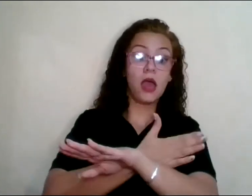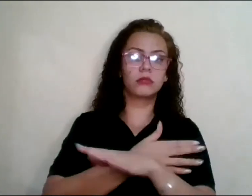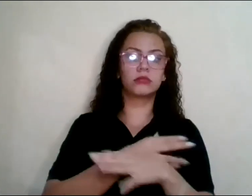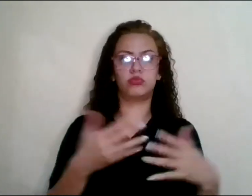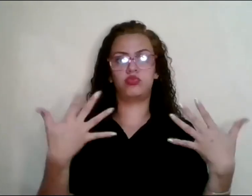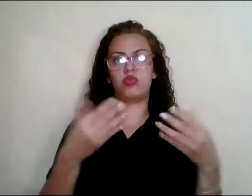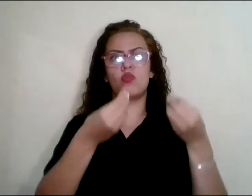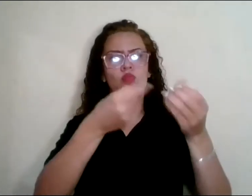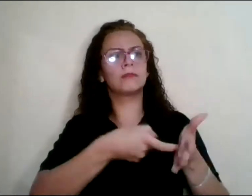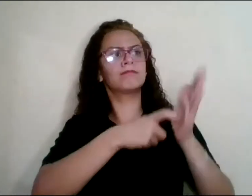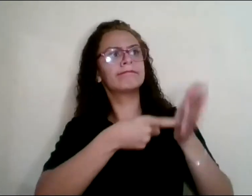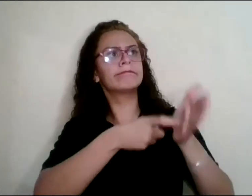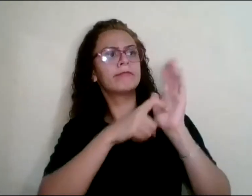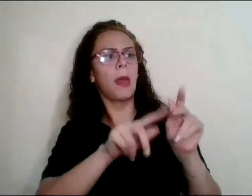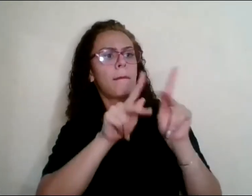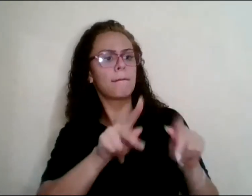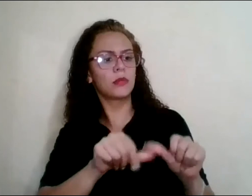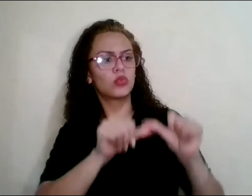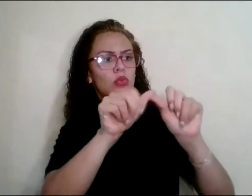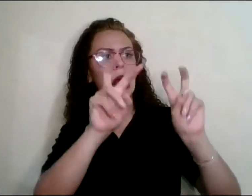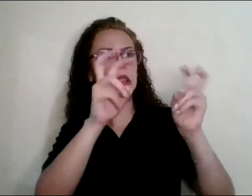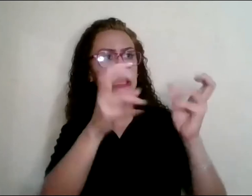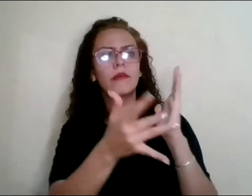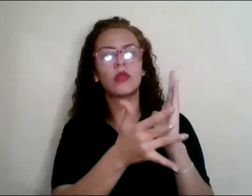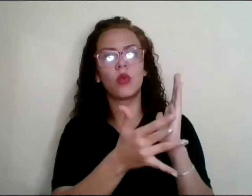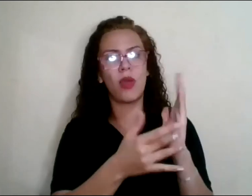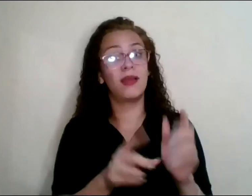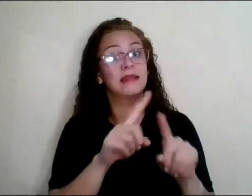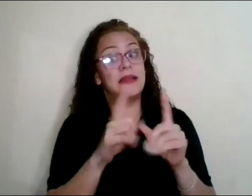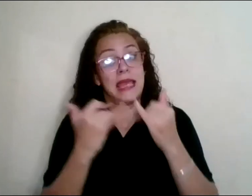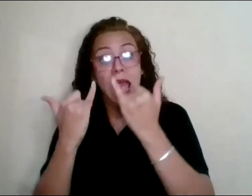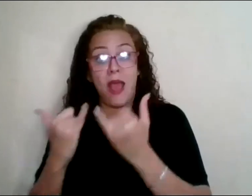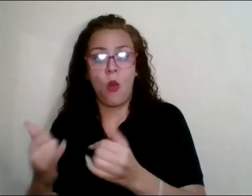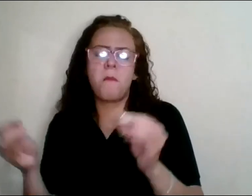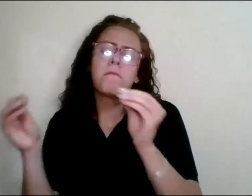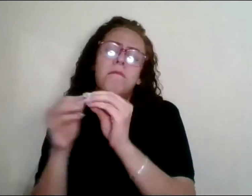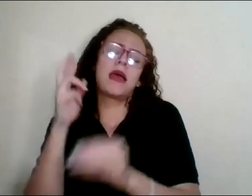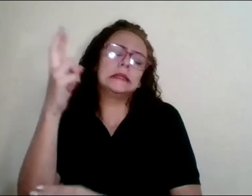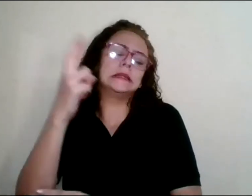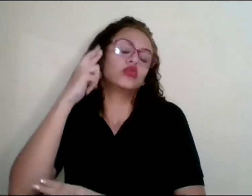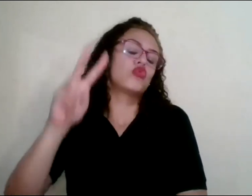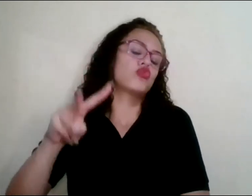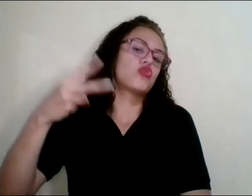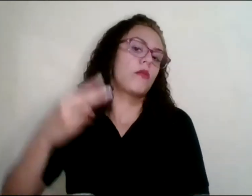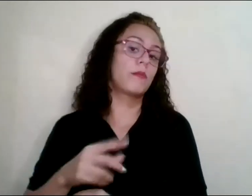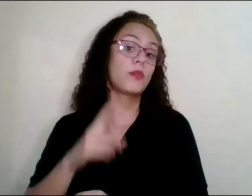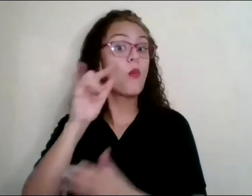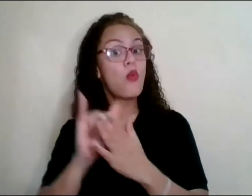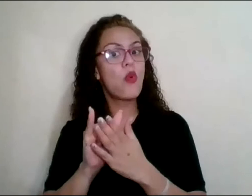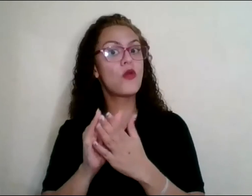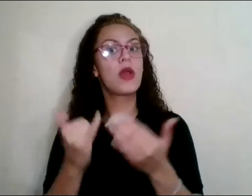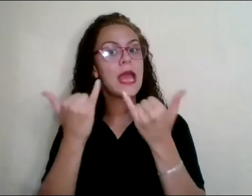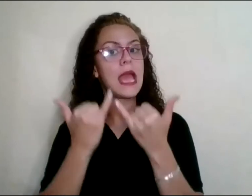mercado laboral de personas graduadas en estas áreas, ahora con mucho más razón. Entonces, esto nos lleva